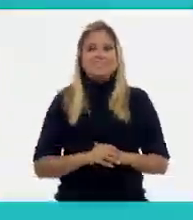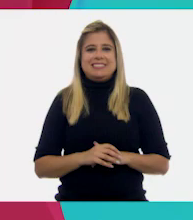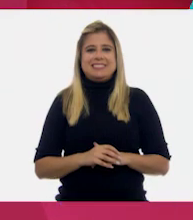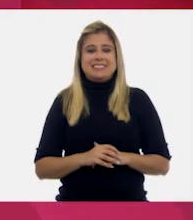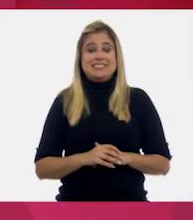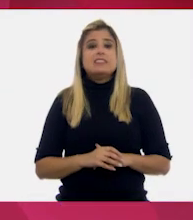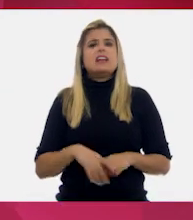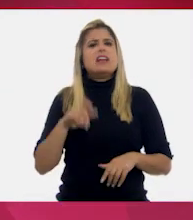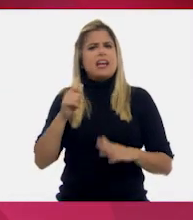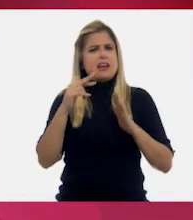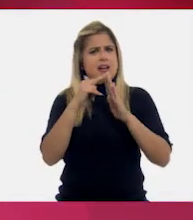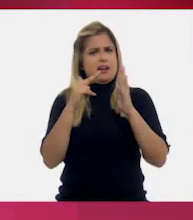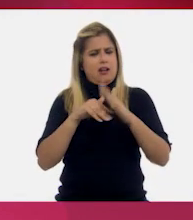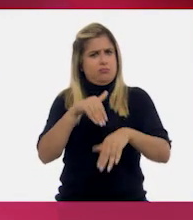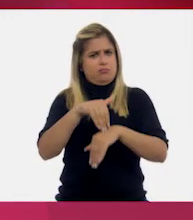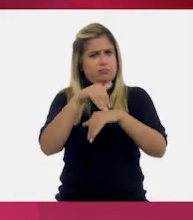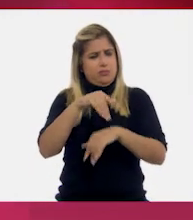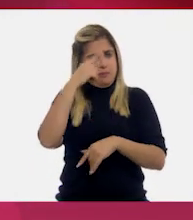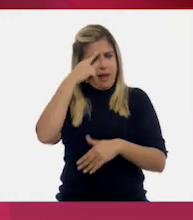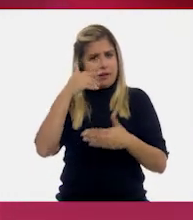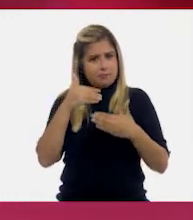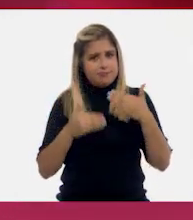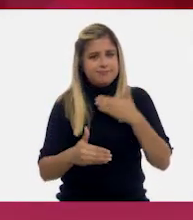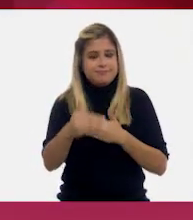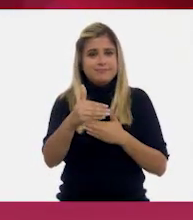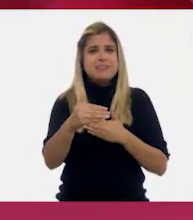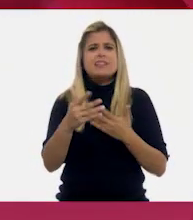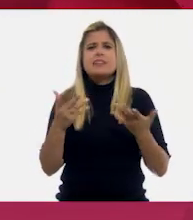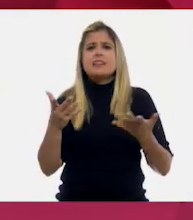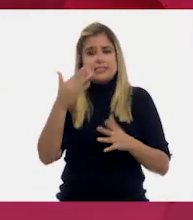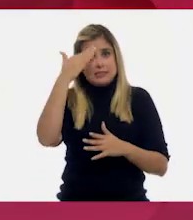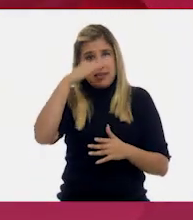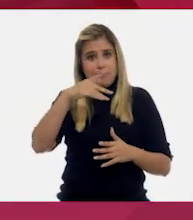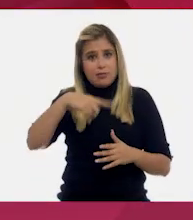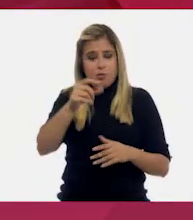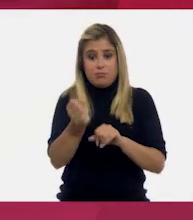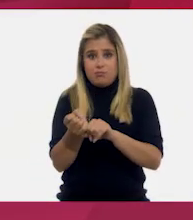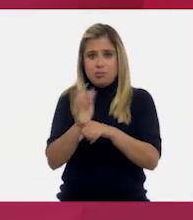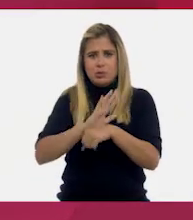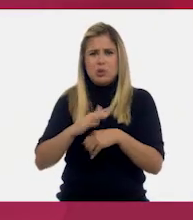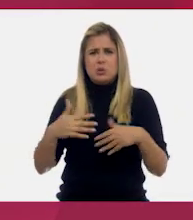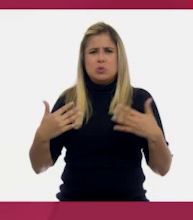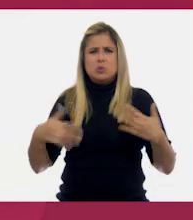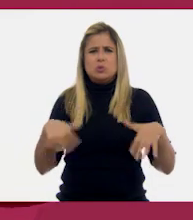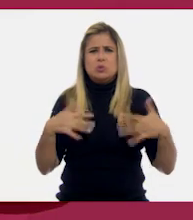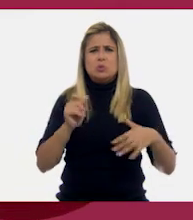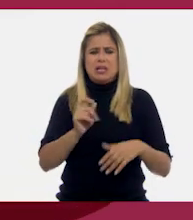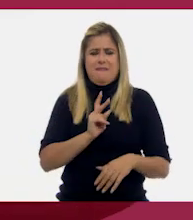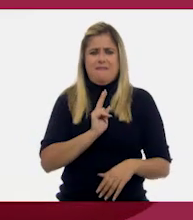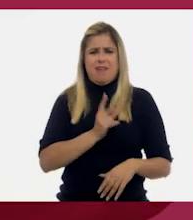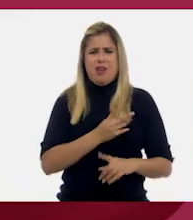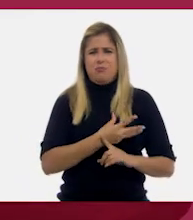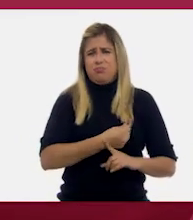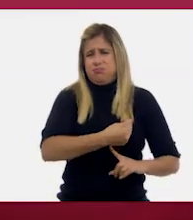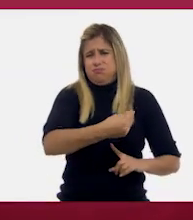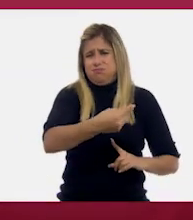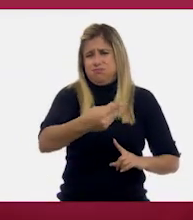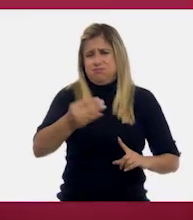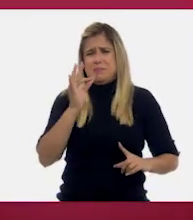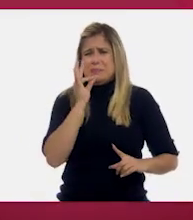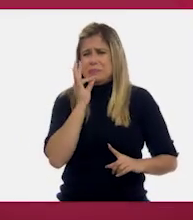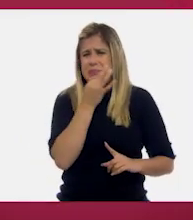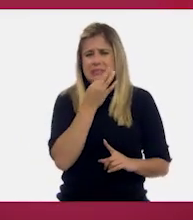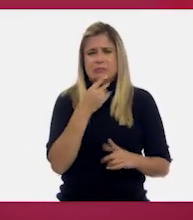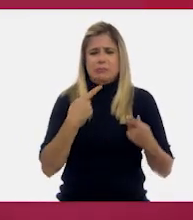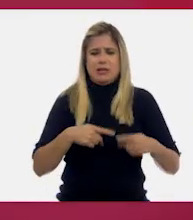Buenas prácticas para seguir adelante. Como todos sabemos, el COVID-19 es un virus que se contagia muy fácilmente entre las